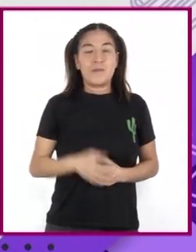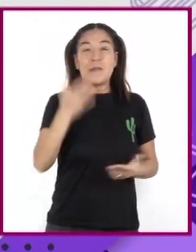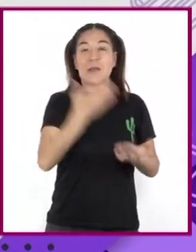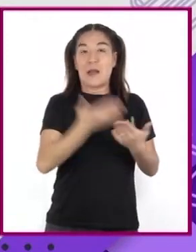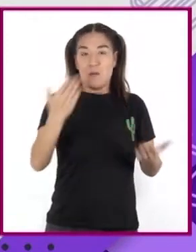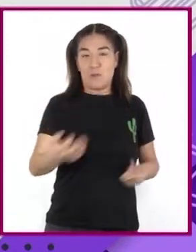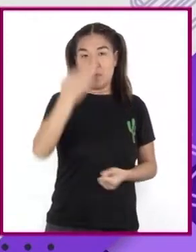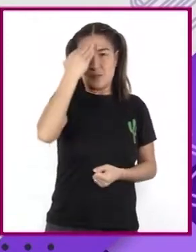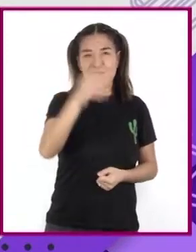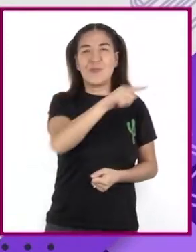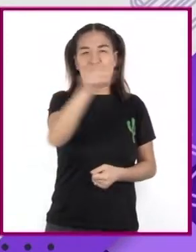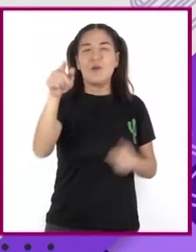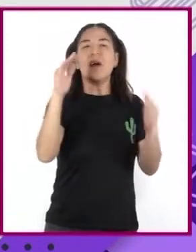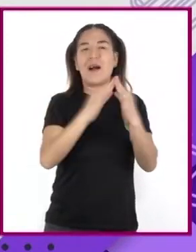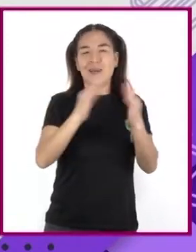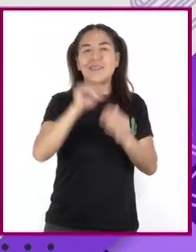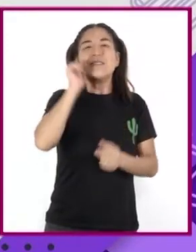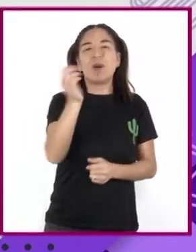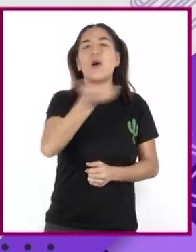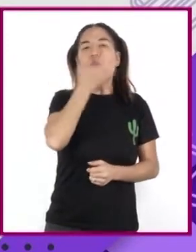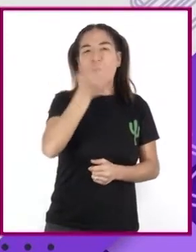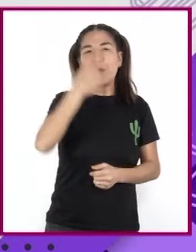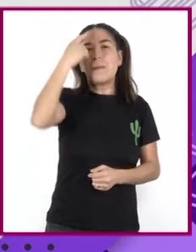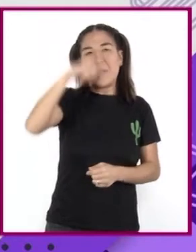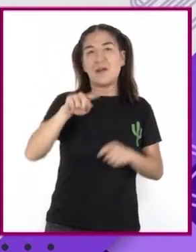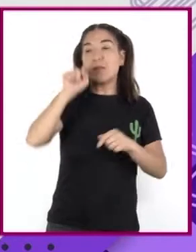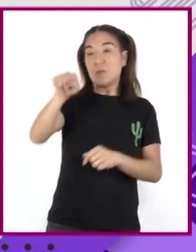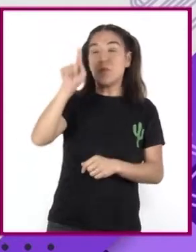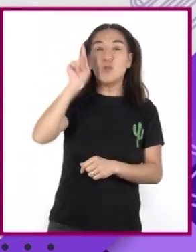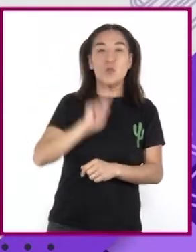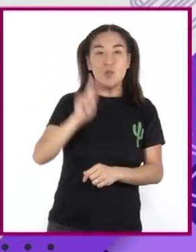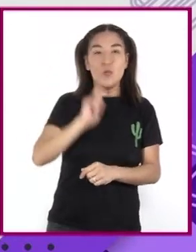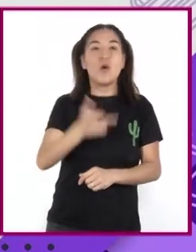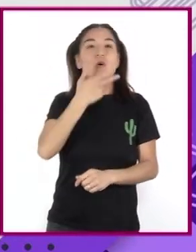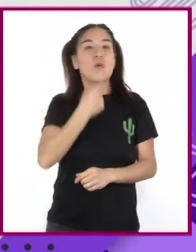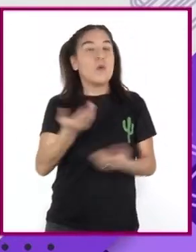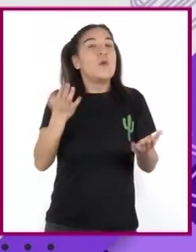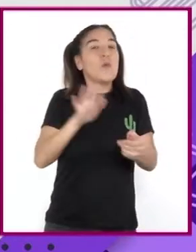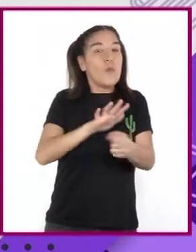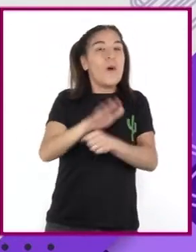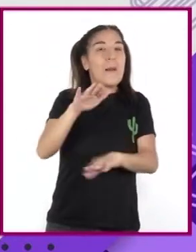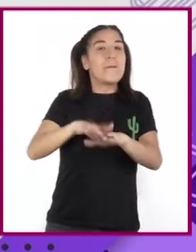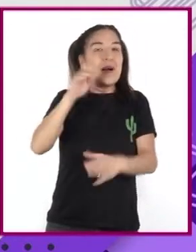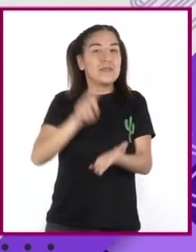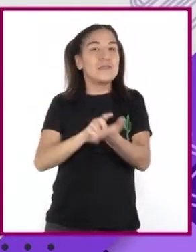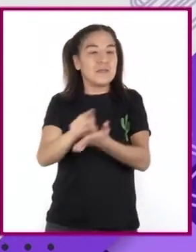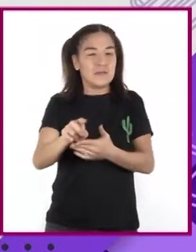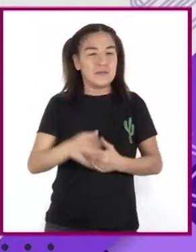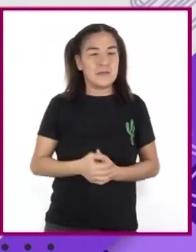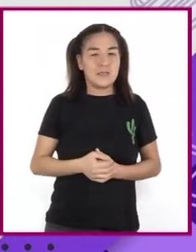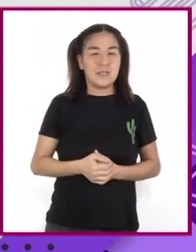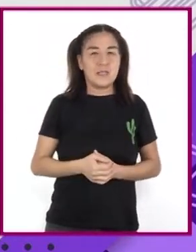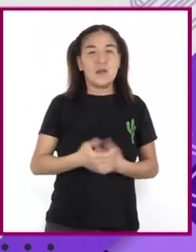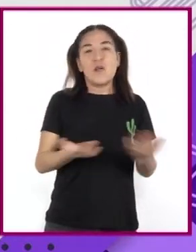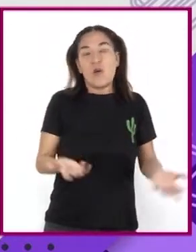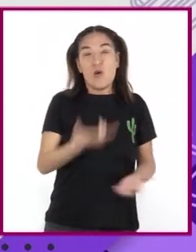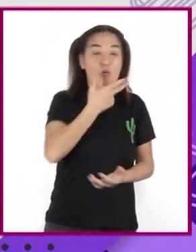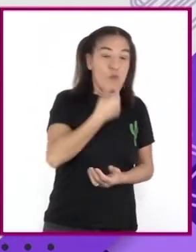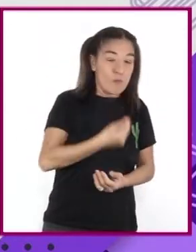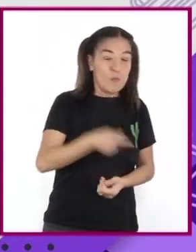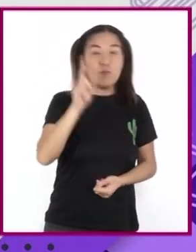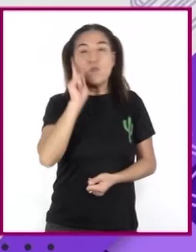¿Actualmente, en su casa, acostumbran a darle más derechos a las mujeres o a los hombres? ¿A las mujeres? ¿A los